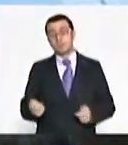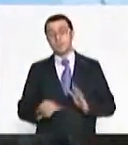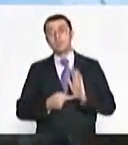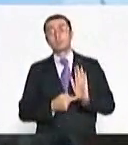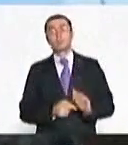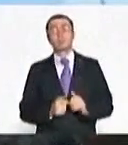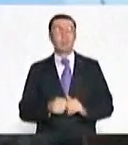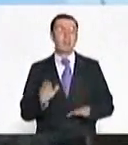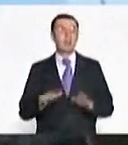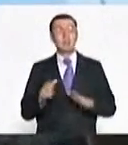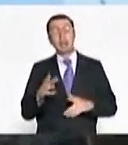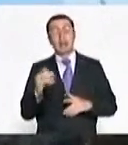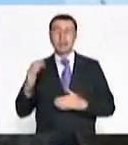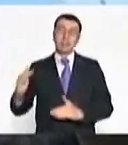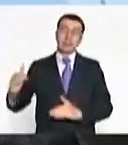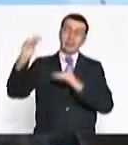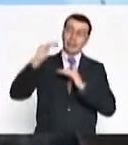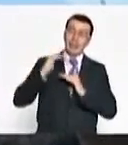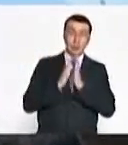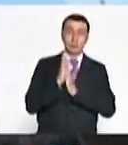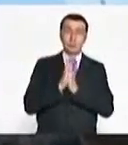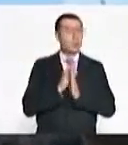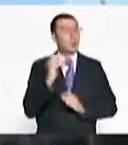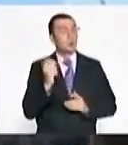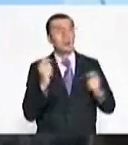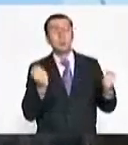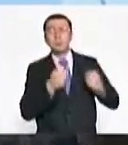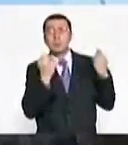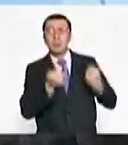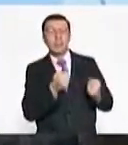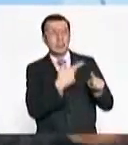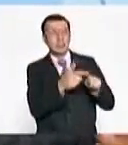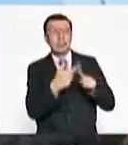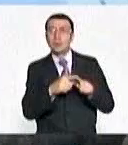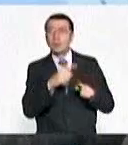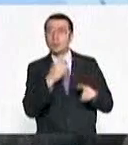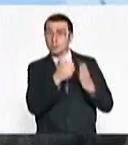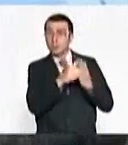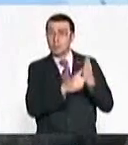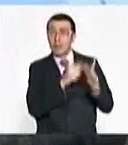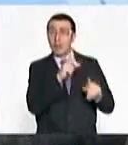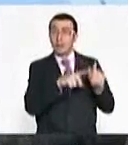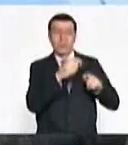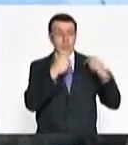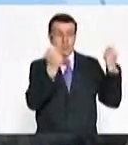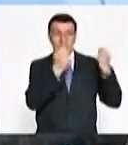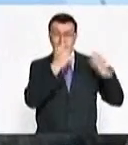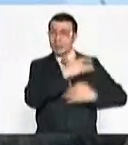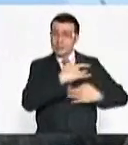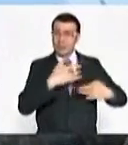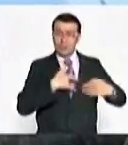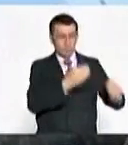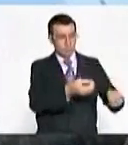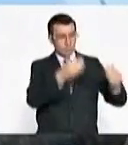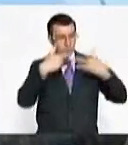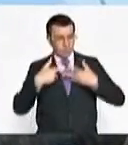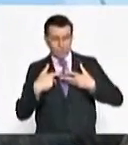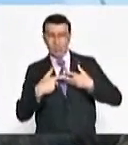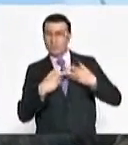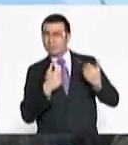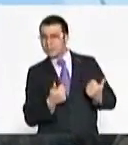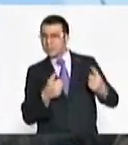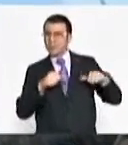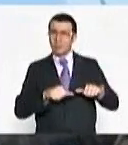de regalo o que les ofrecen en muchos programas de mercadeo de salud y de productos, para que ustedes